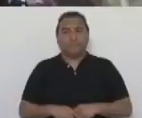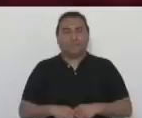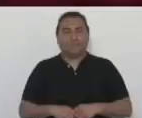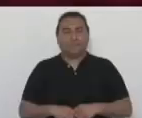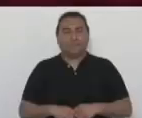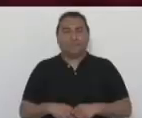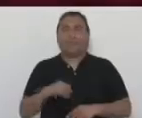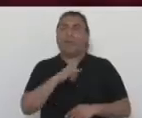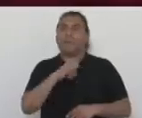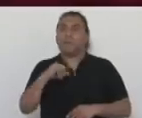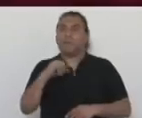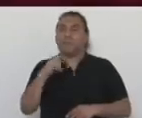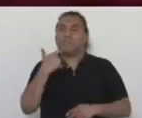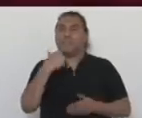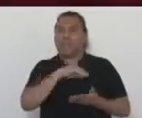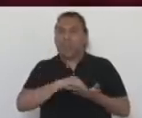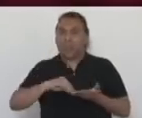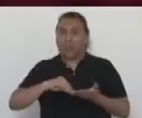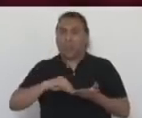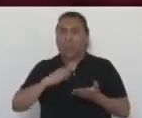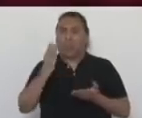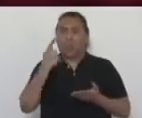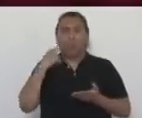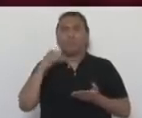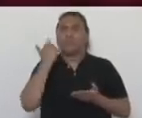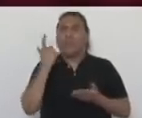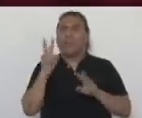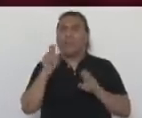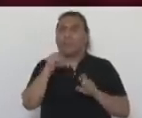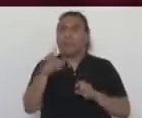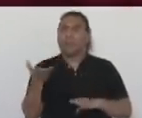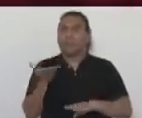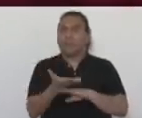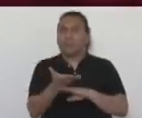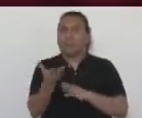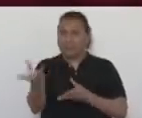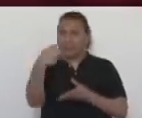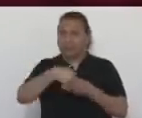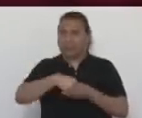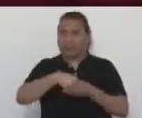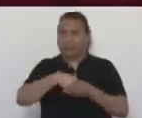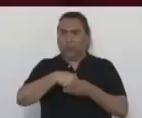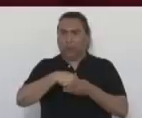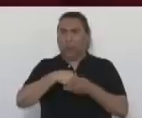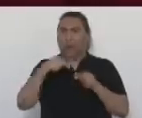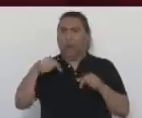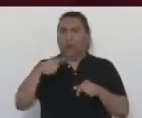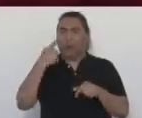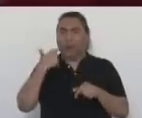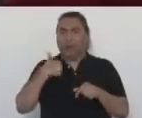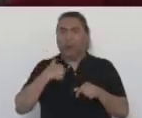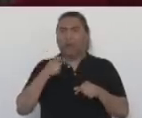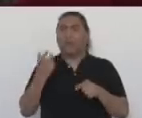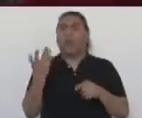Avisar al senador Burrich que ya también fue incluido el tema que él había solicitado se trate en el día de la fecha de educación